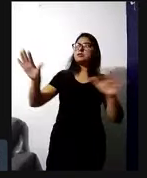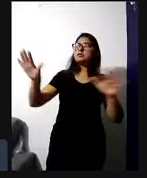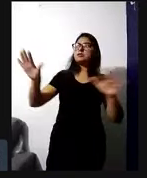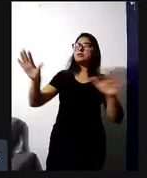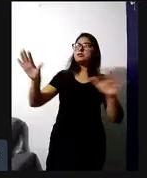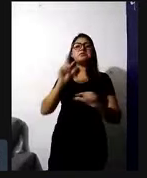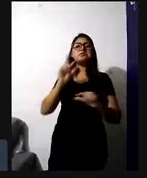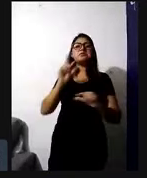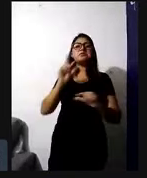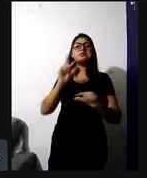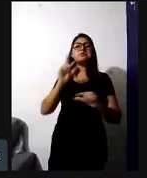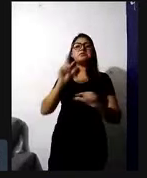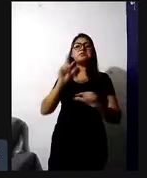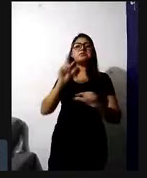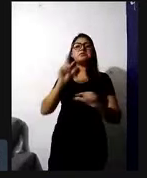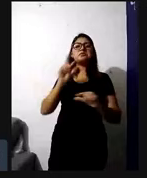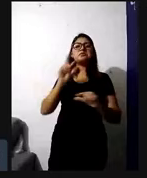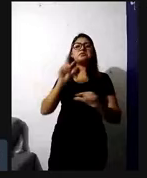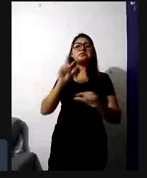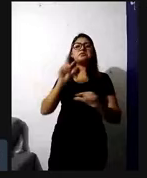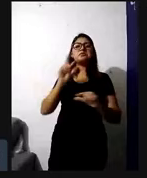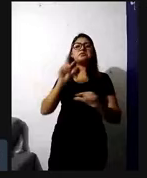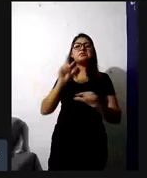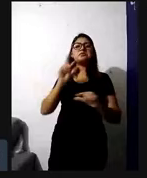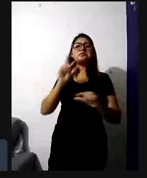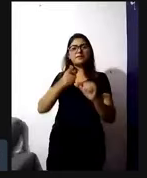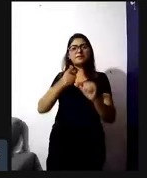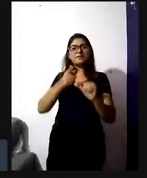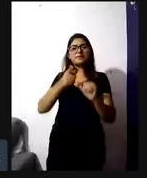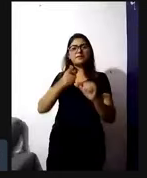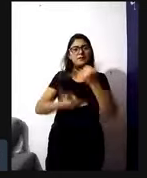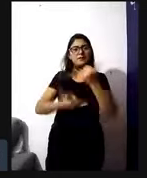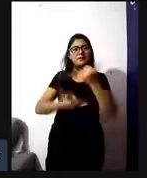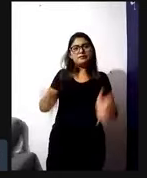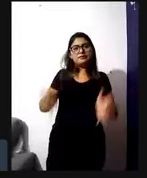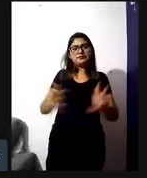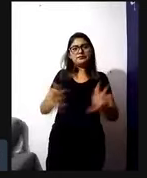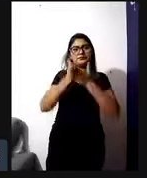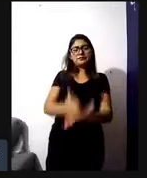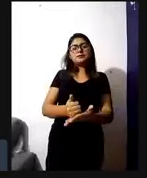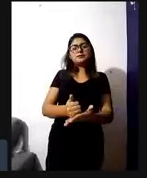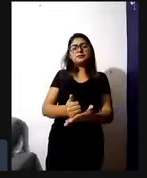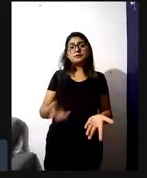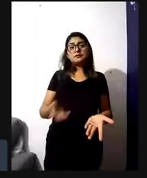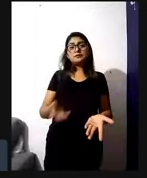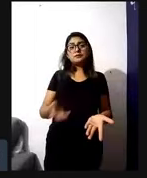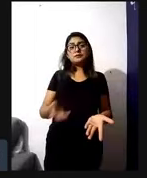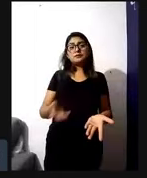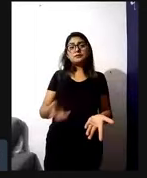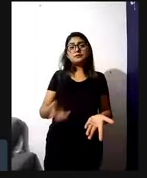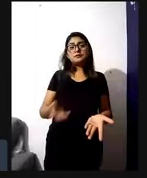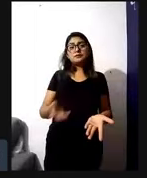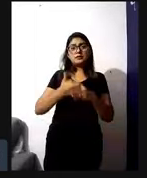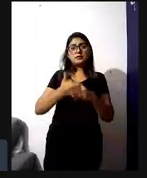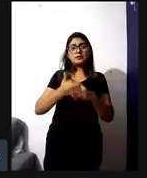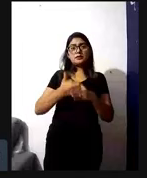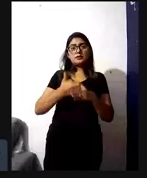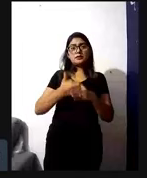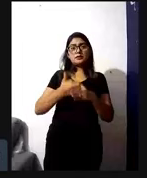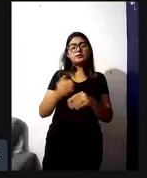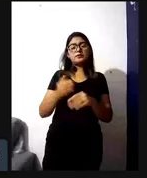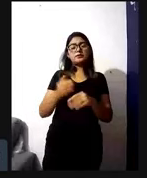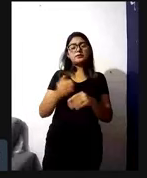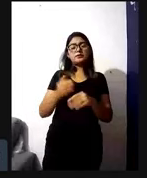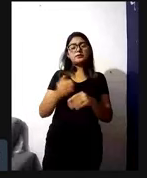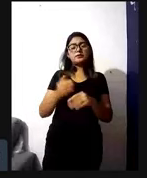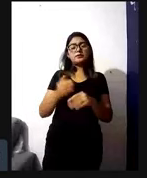servirle para el juego y para este reconocimiento de con el otro, ¿no? Que eso es como